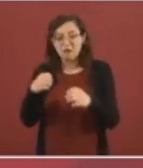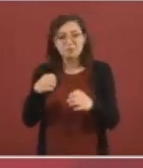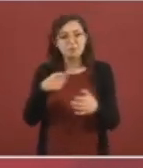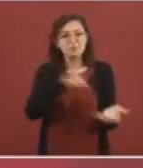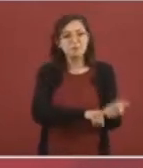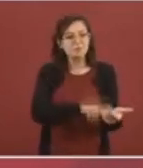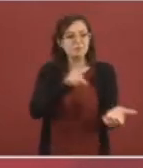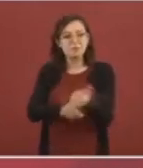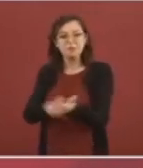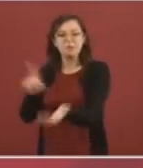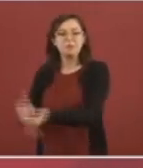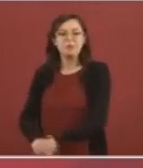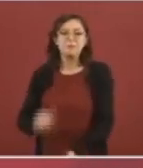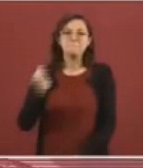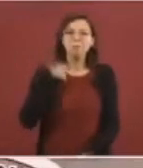Y otra cosa